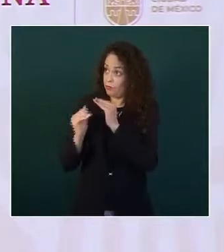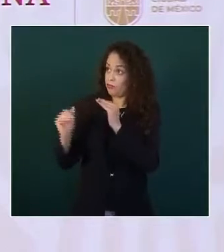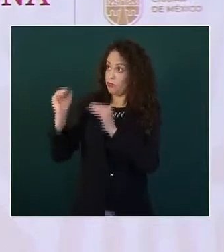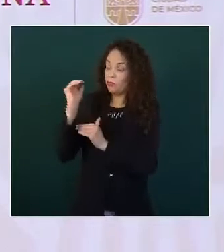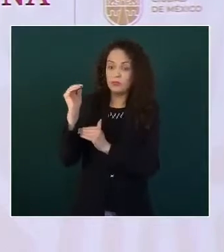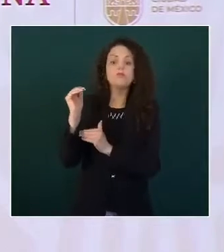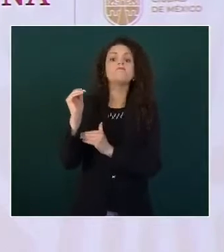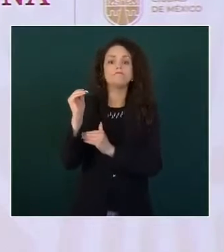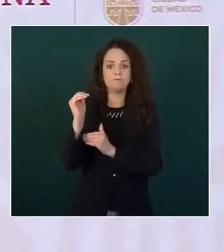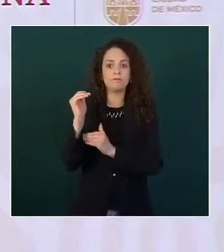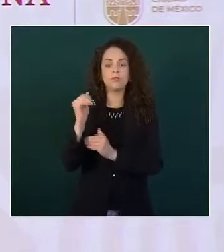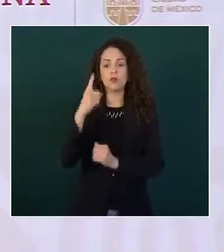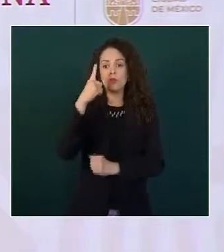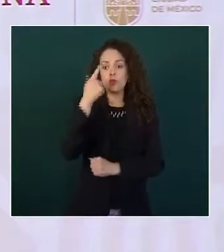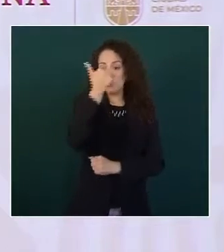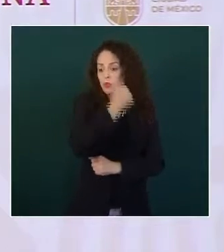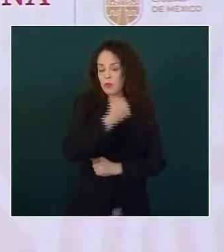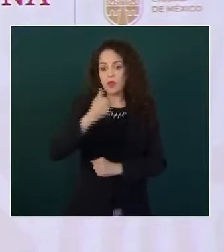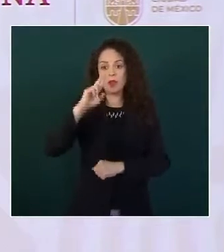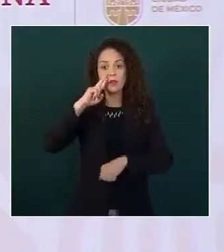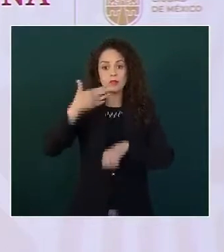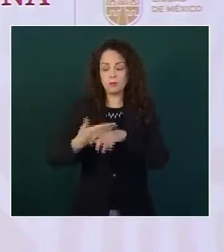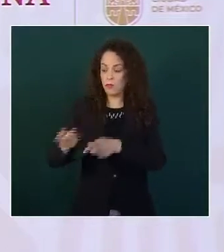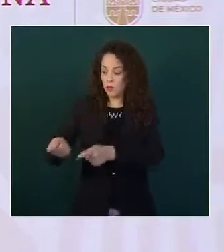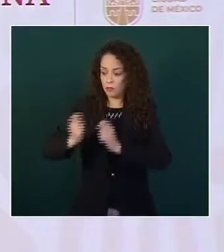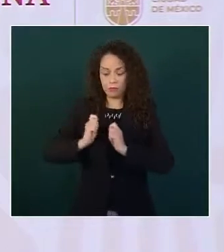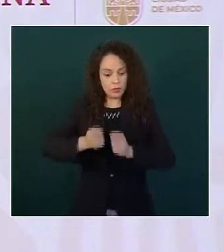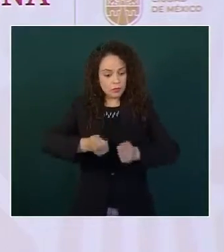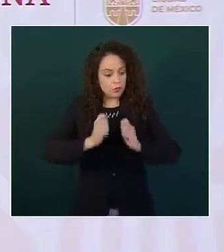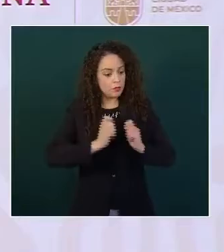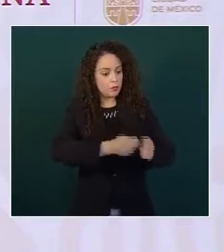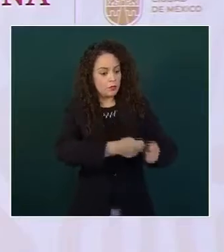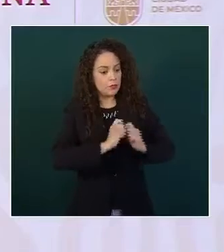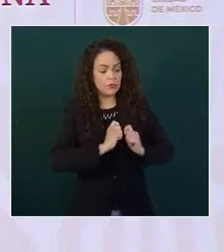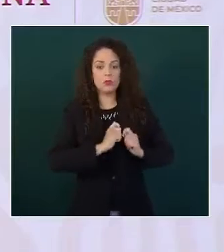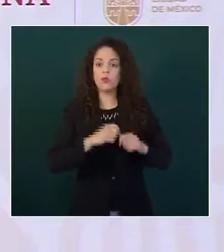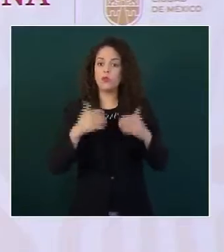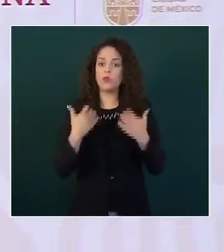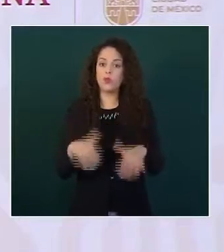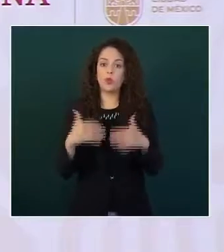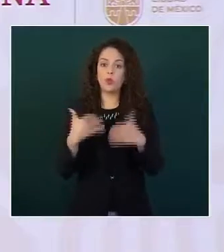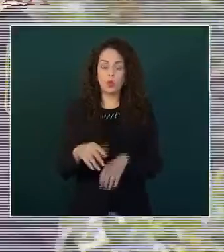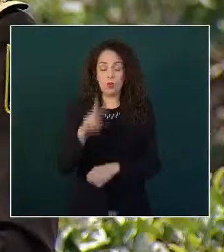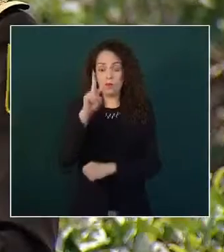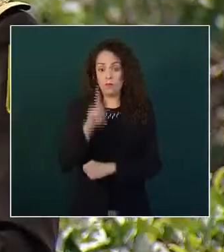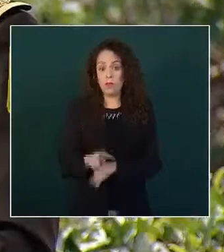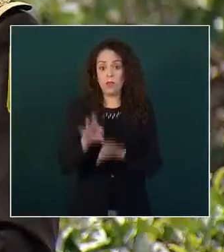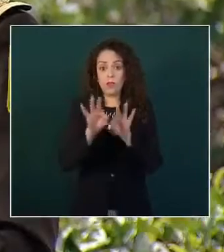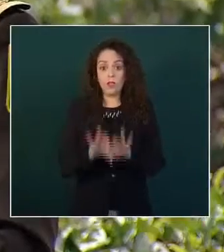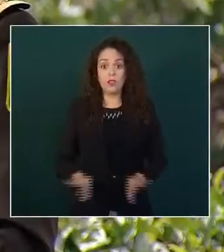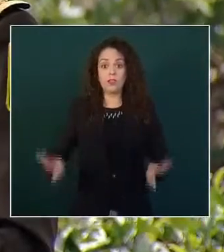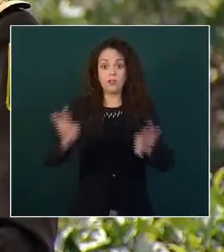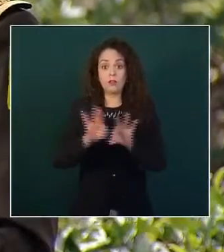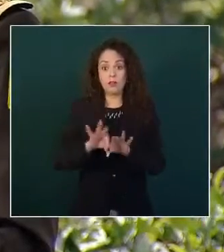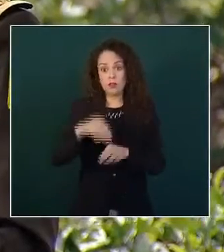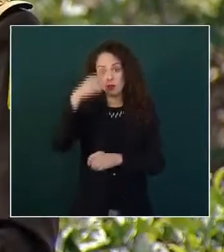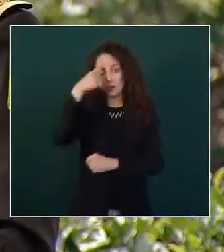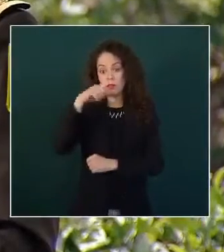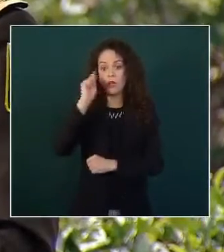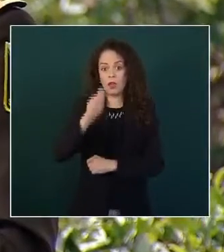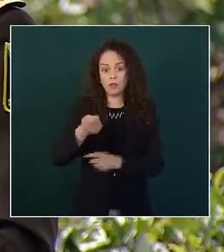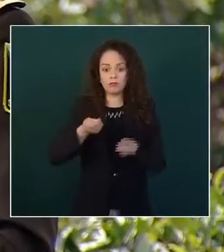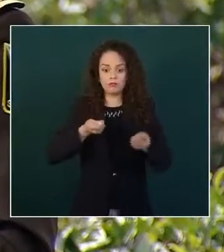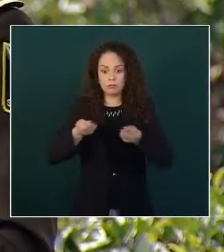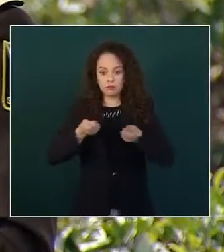desempeñar cada uno de los cargos que se nos asigna, representa una inmejorable oportunidad para conducir